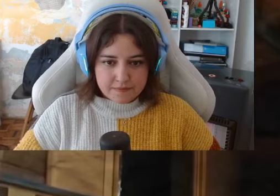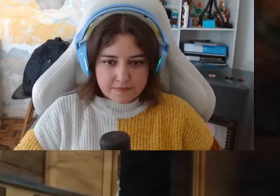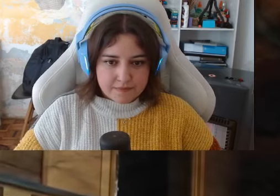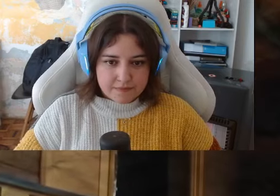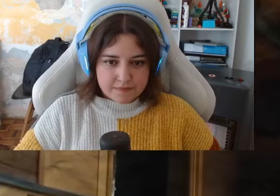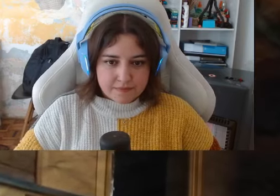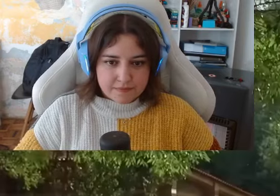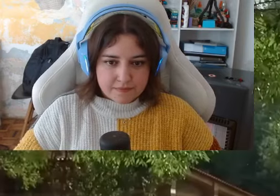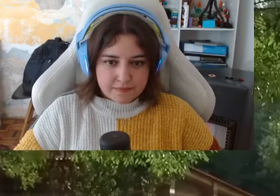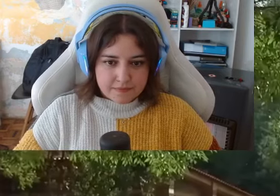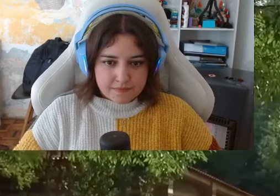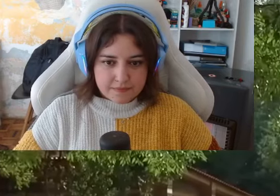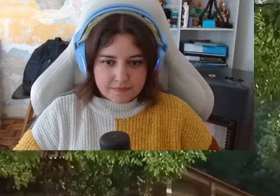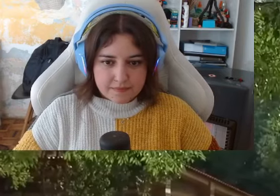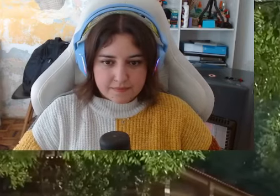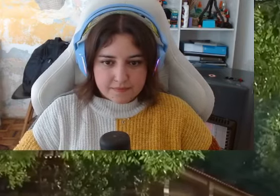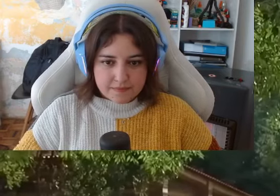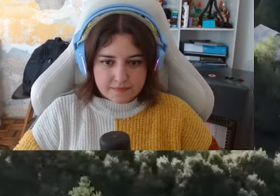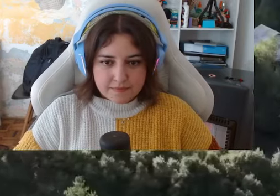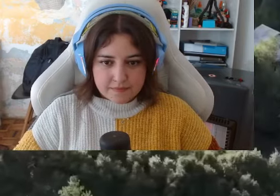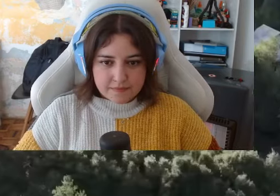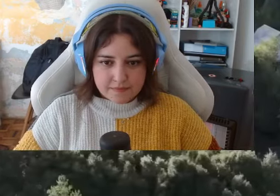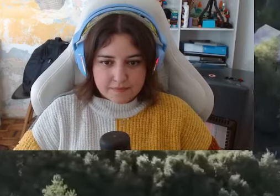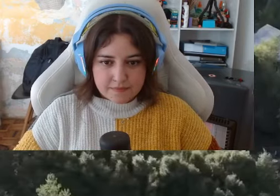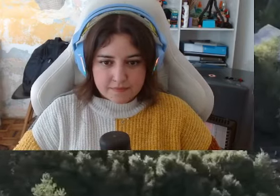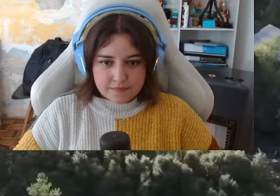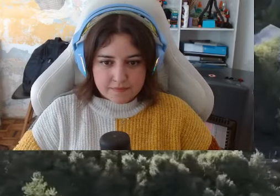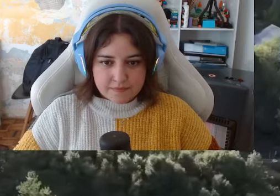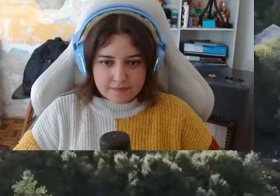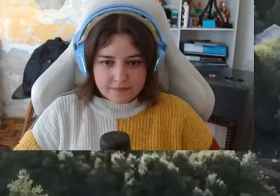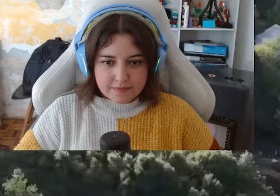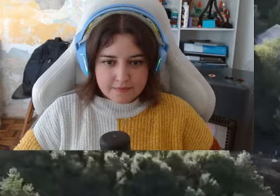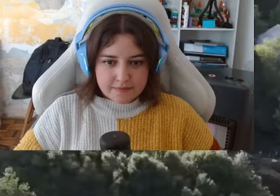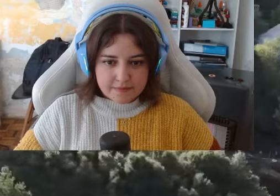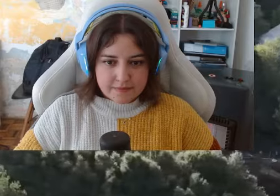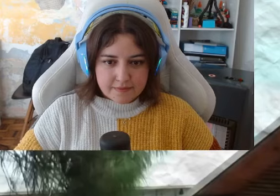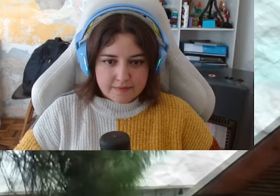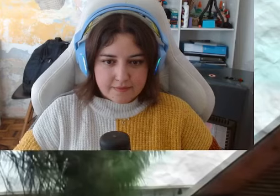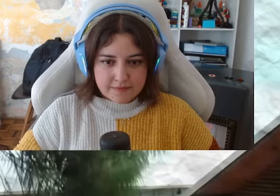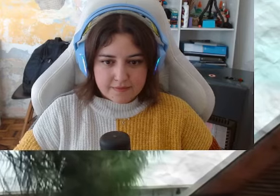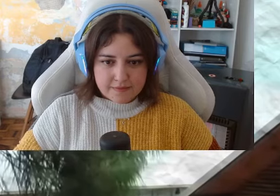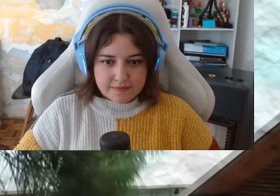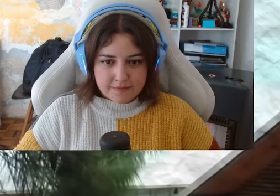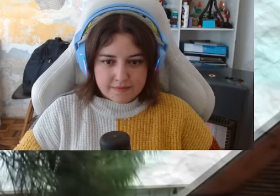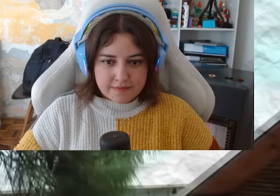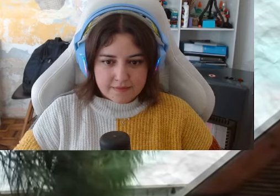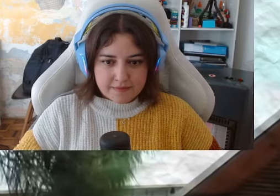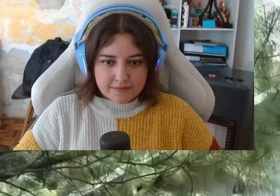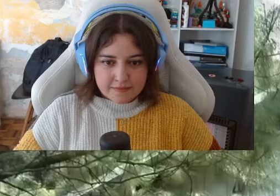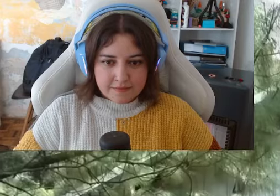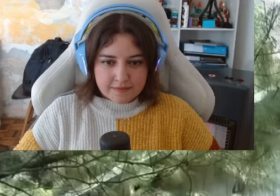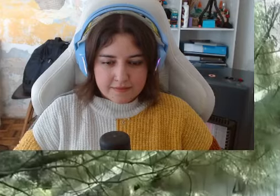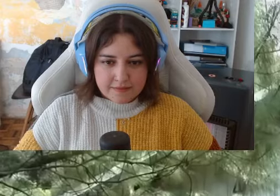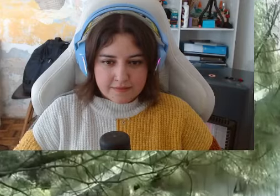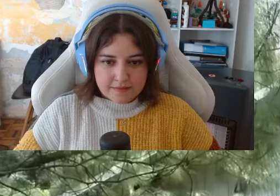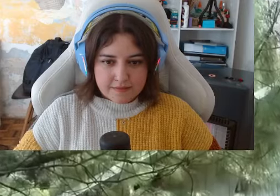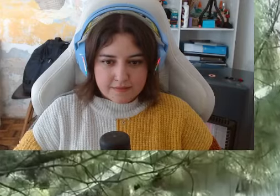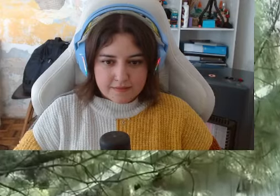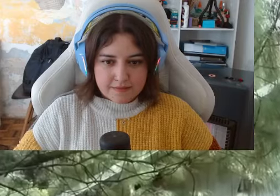que ya podemos dar un paso más hacia el hospedaje al turista, ¿no? Que algo que también para nosotros es